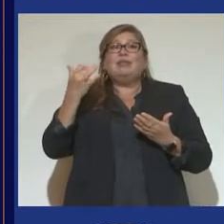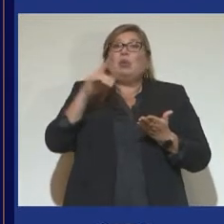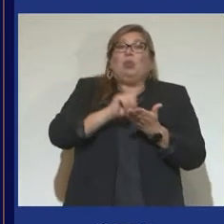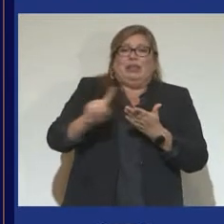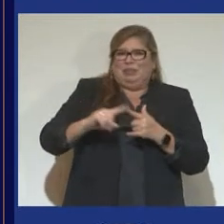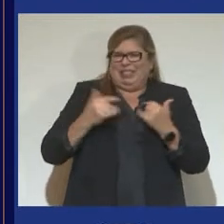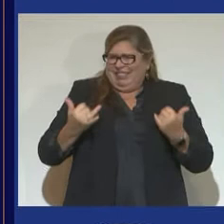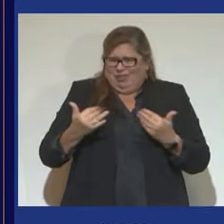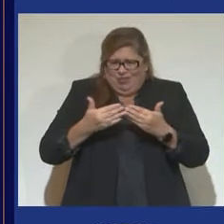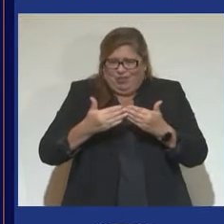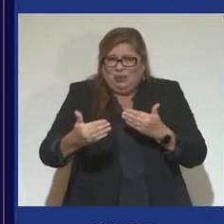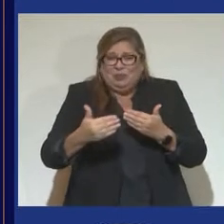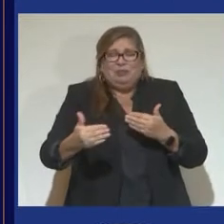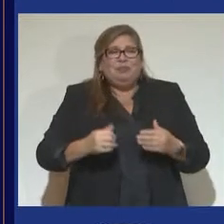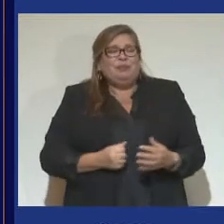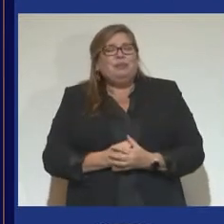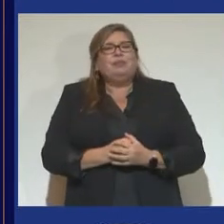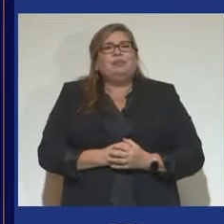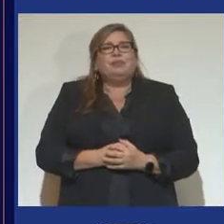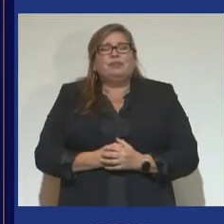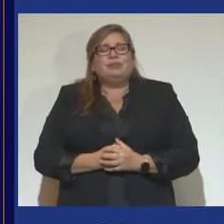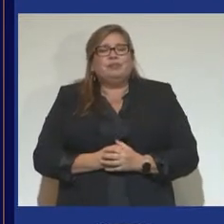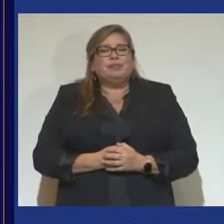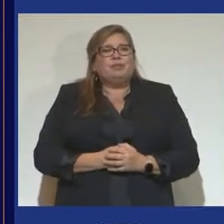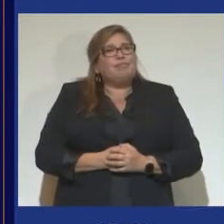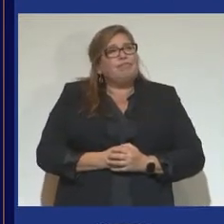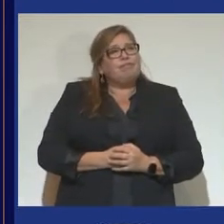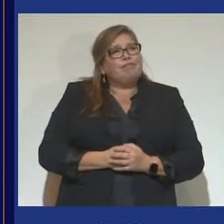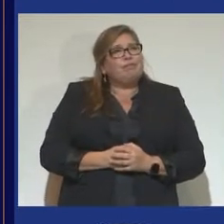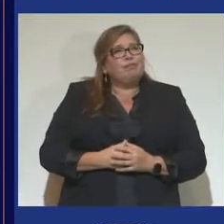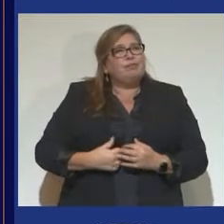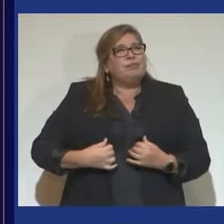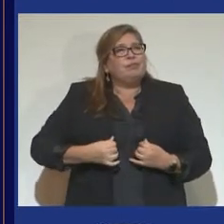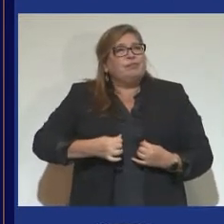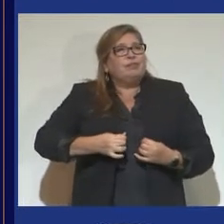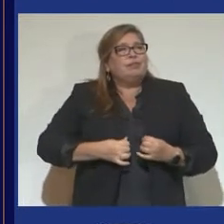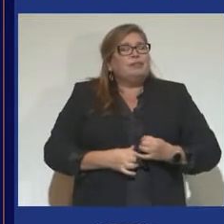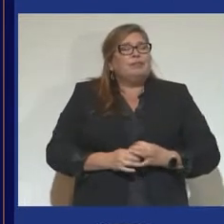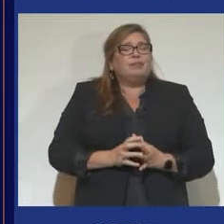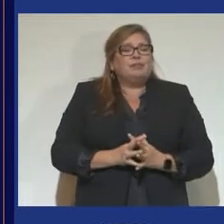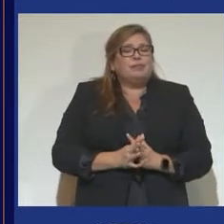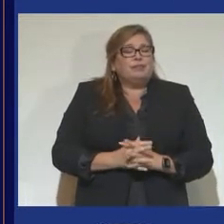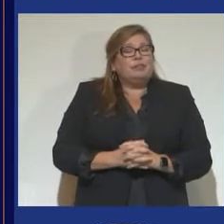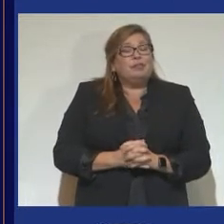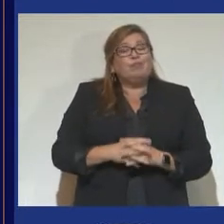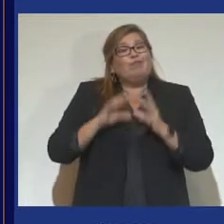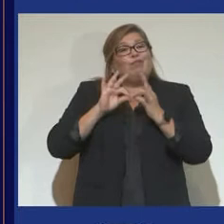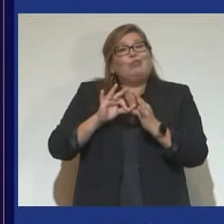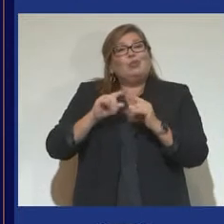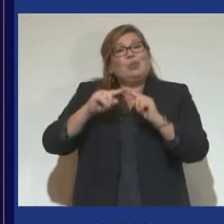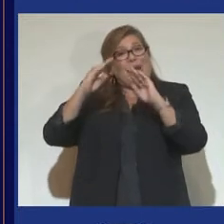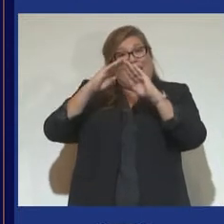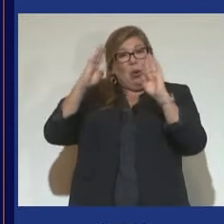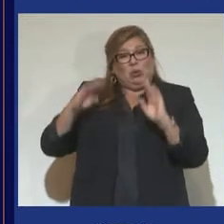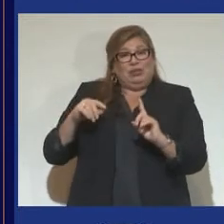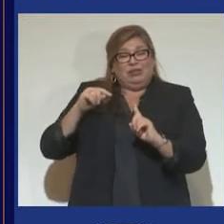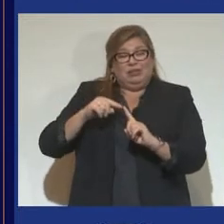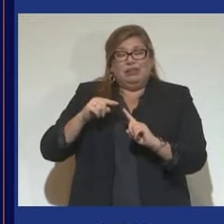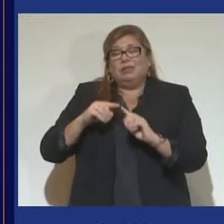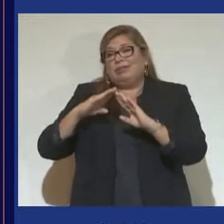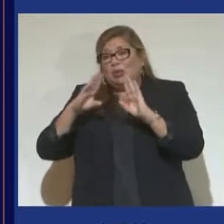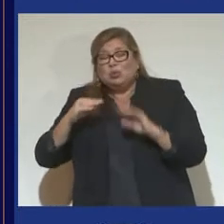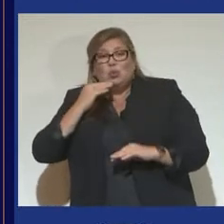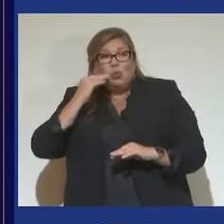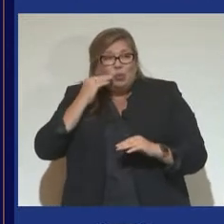y aquí en cuanto a residencia hablamos de desalojos y ahora estamos hablando de residencia de demoradas